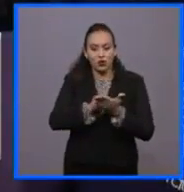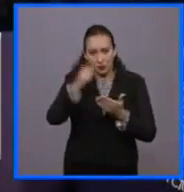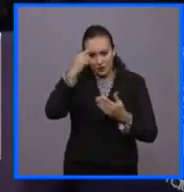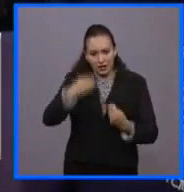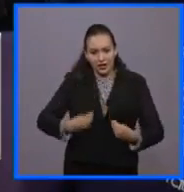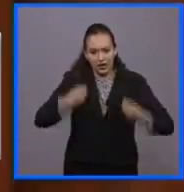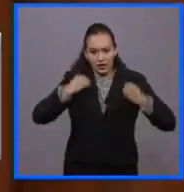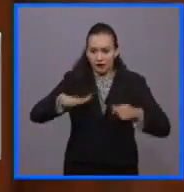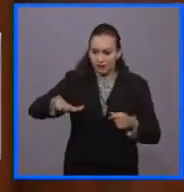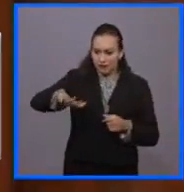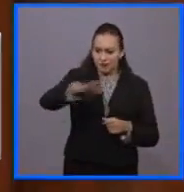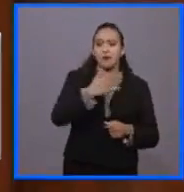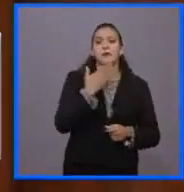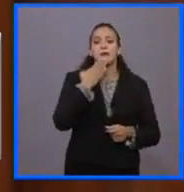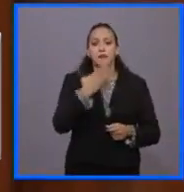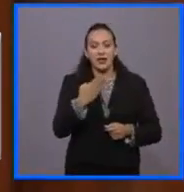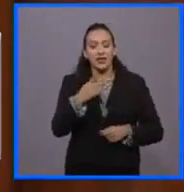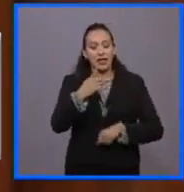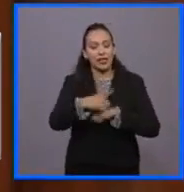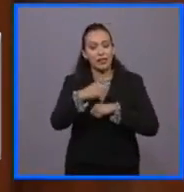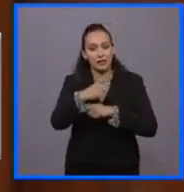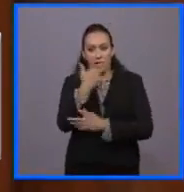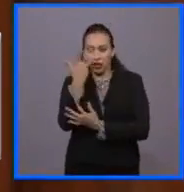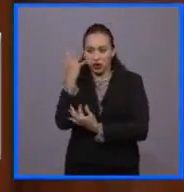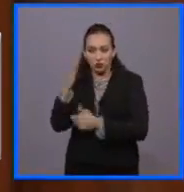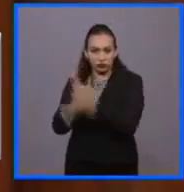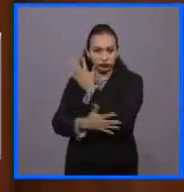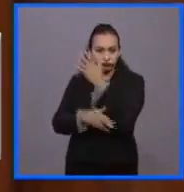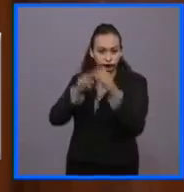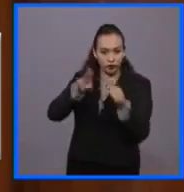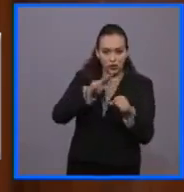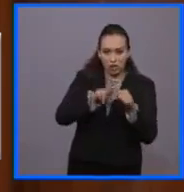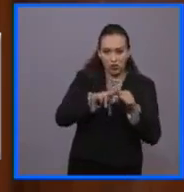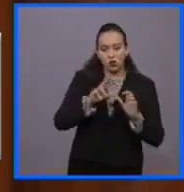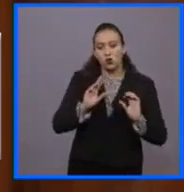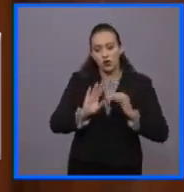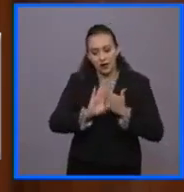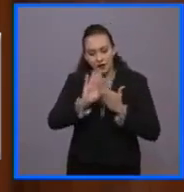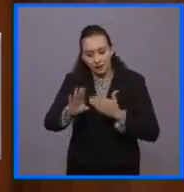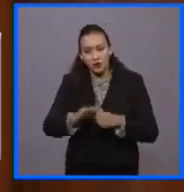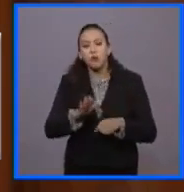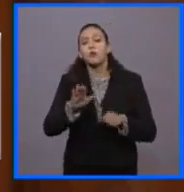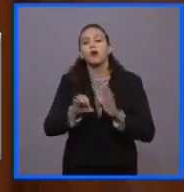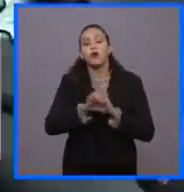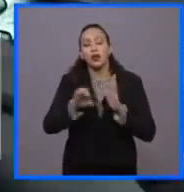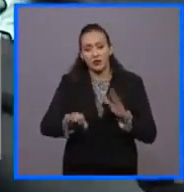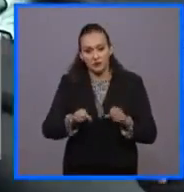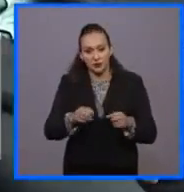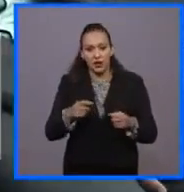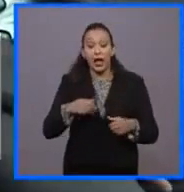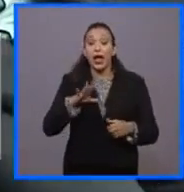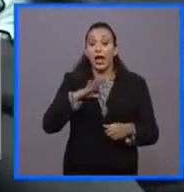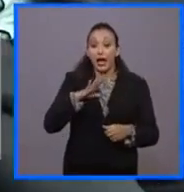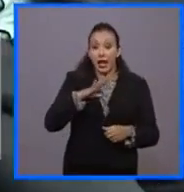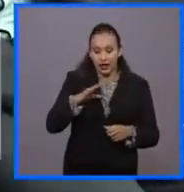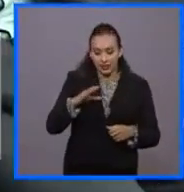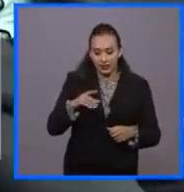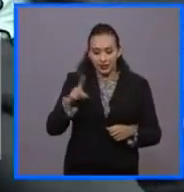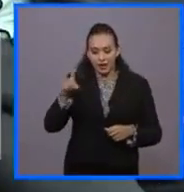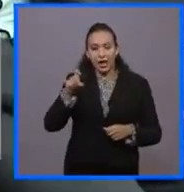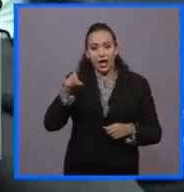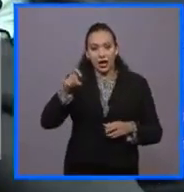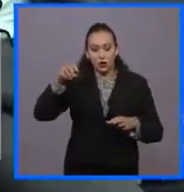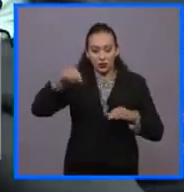sano y para evitar daños irreversibles a la naturaleza. Práctica que implica la extracción de hidrocarburos mediante la inyección de agua